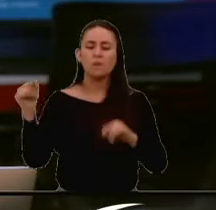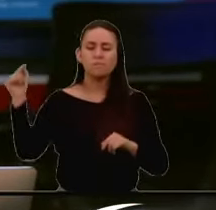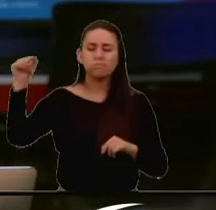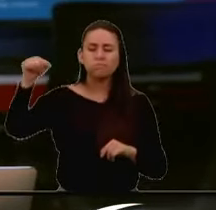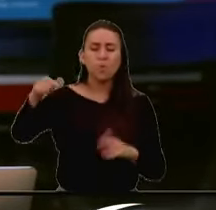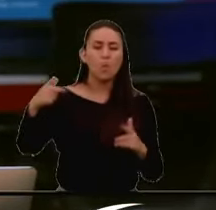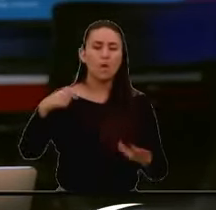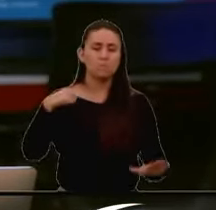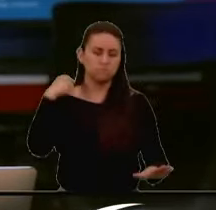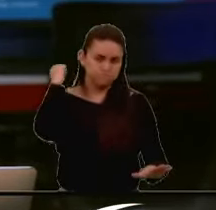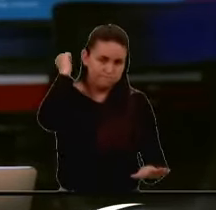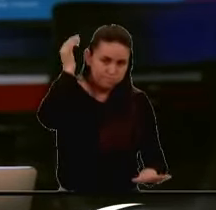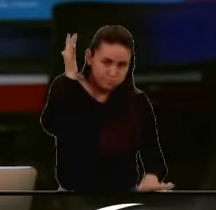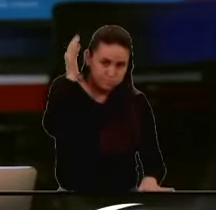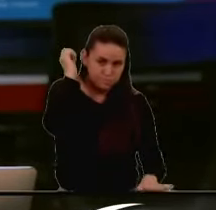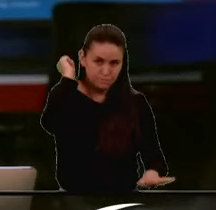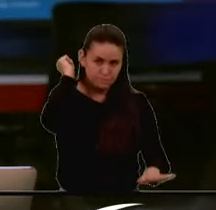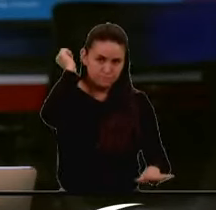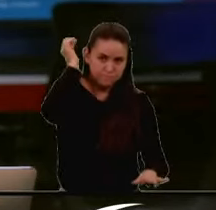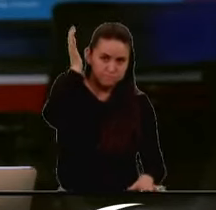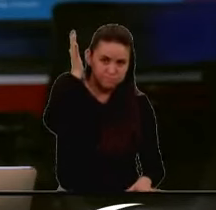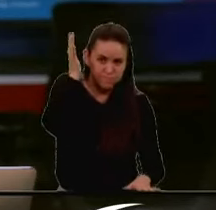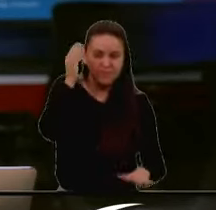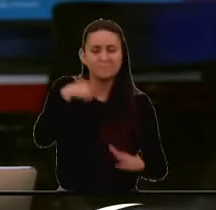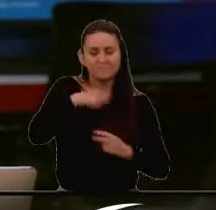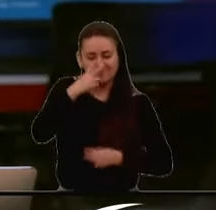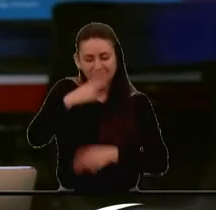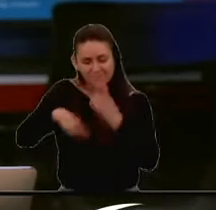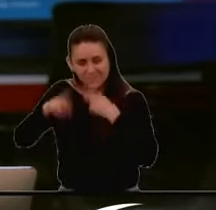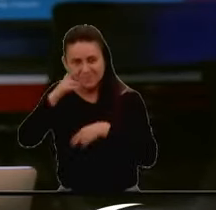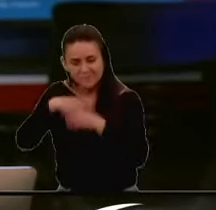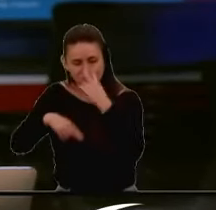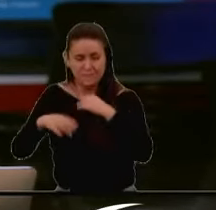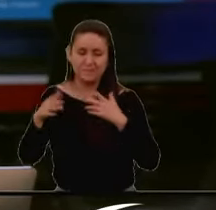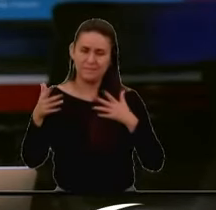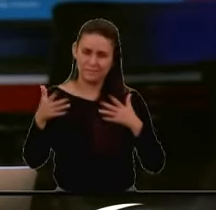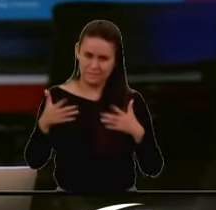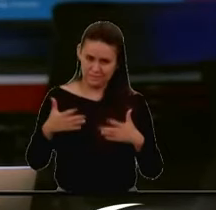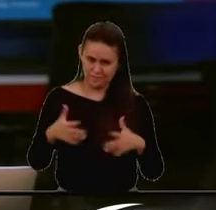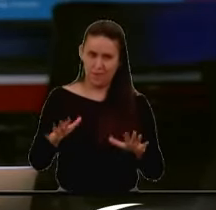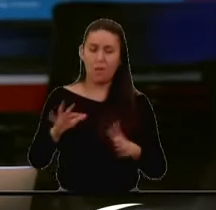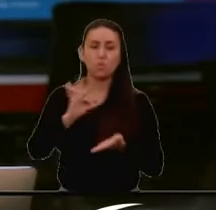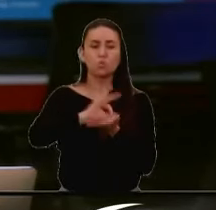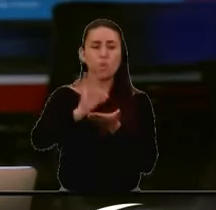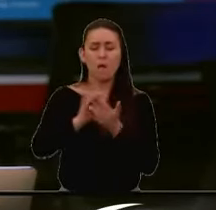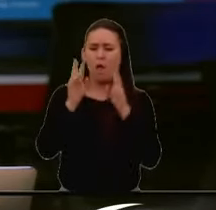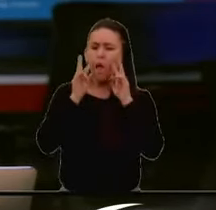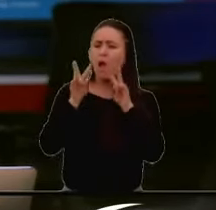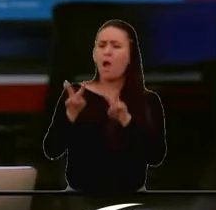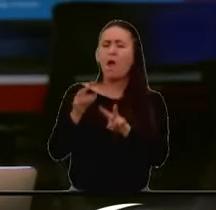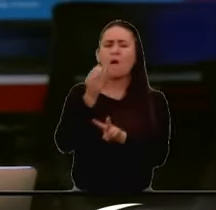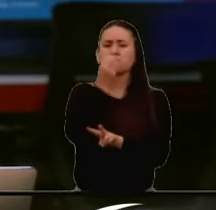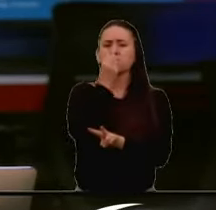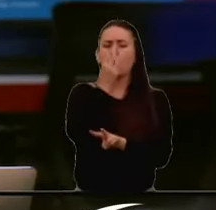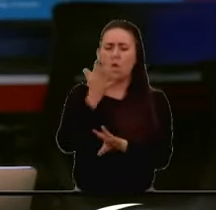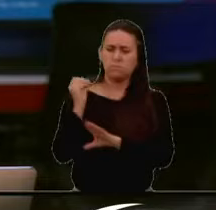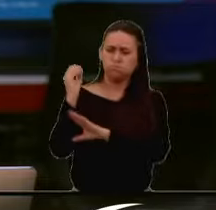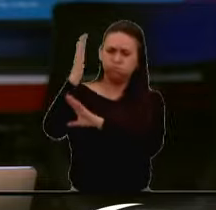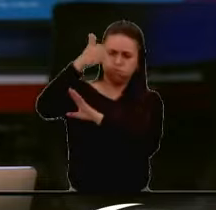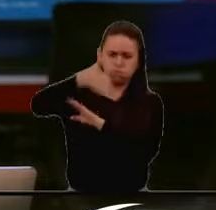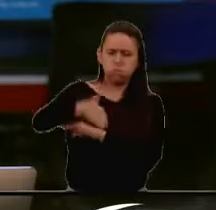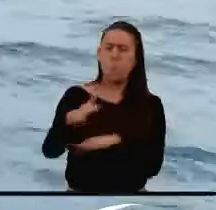ballenas jorobadas, que llegan para tener a sus ballenatos. En Tumaco, varios turistas ya pudieron disfrutar de estos gigantes del mar.